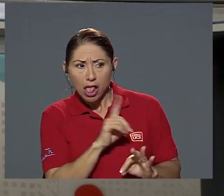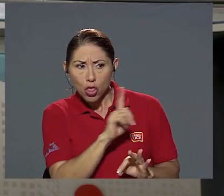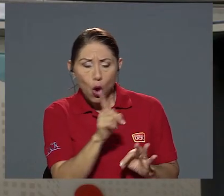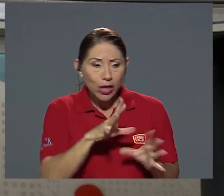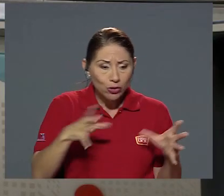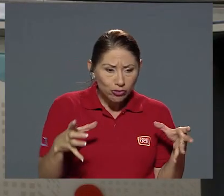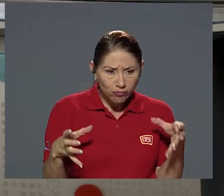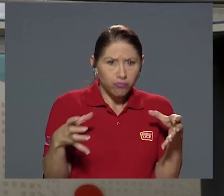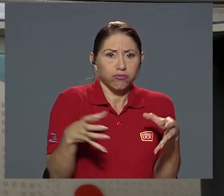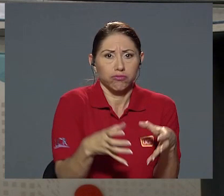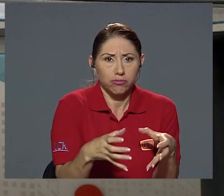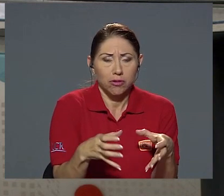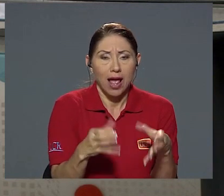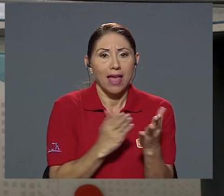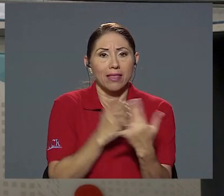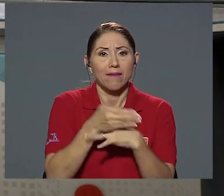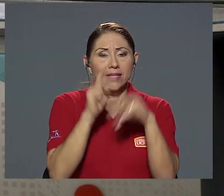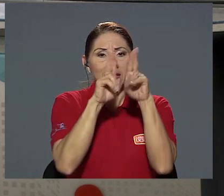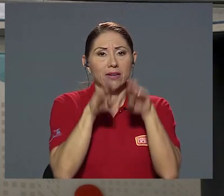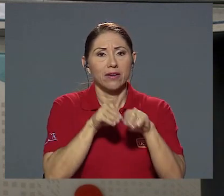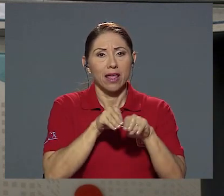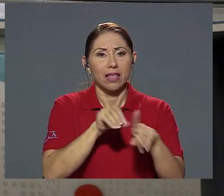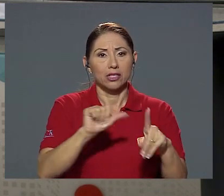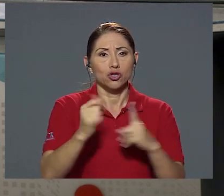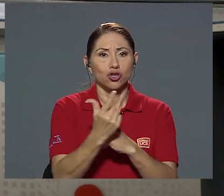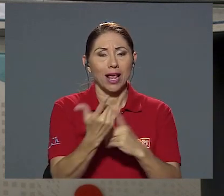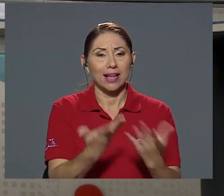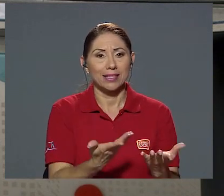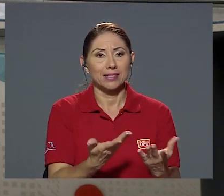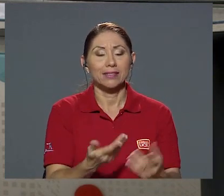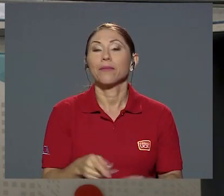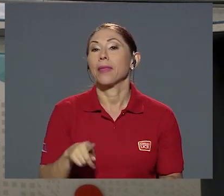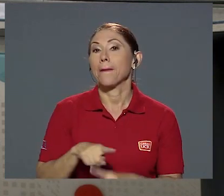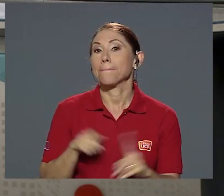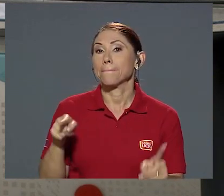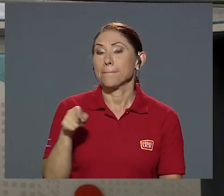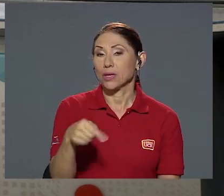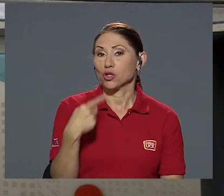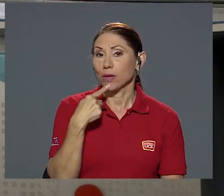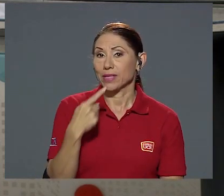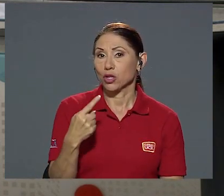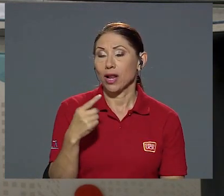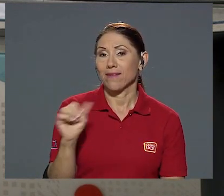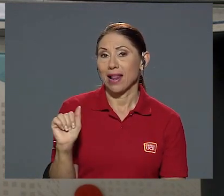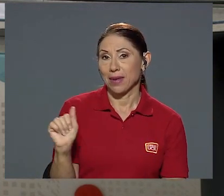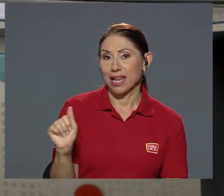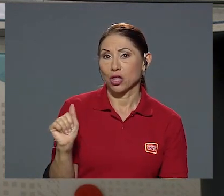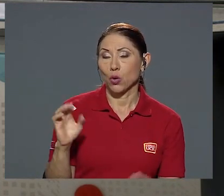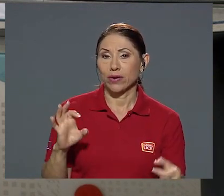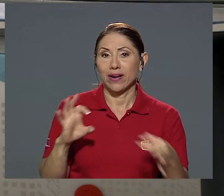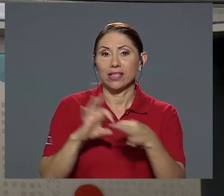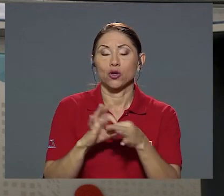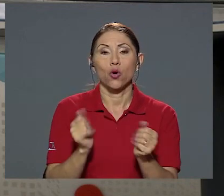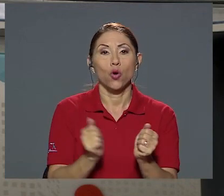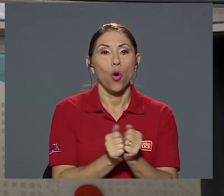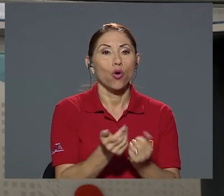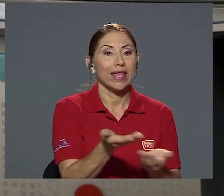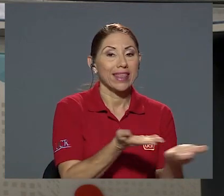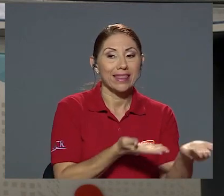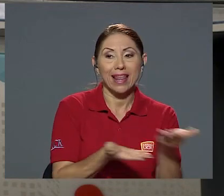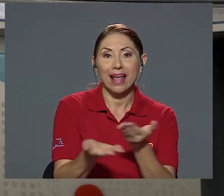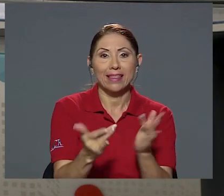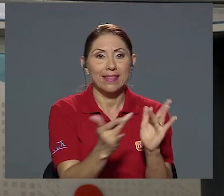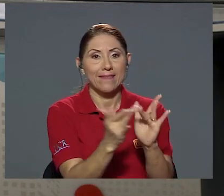partir de redes sociales. Pero esto coincide esto que mencionaba Alberto en relación con la interactividad y